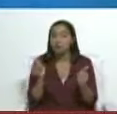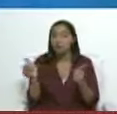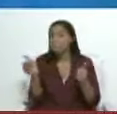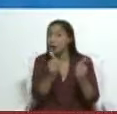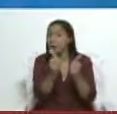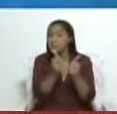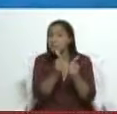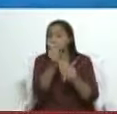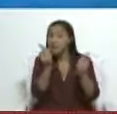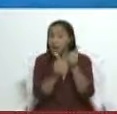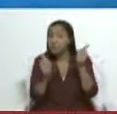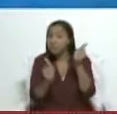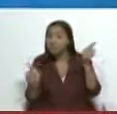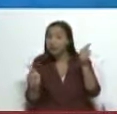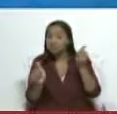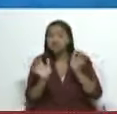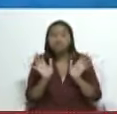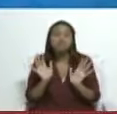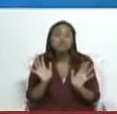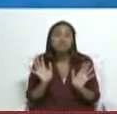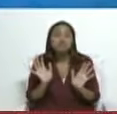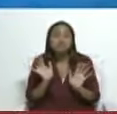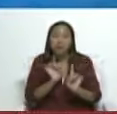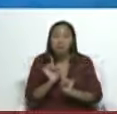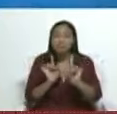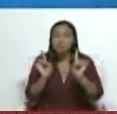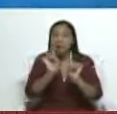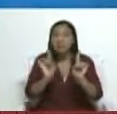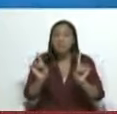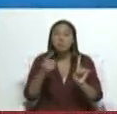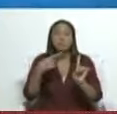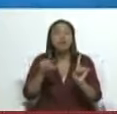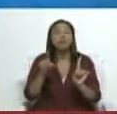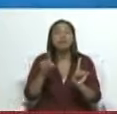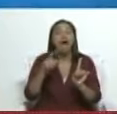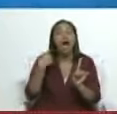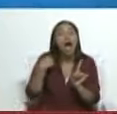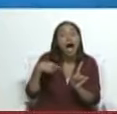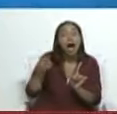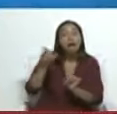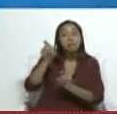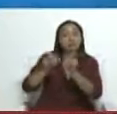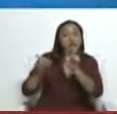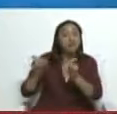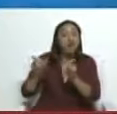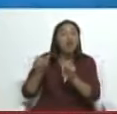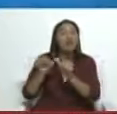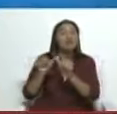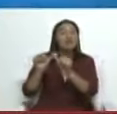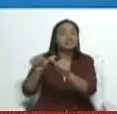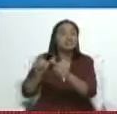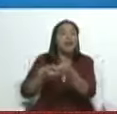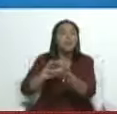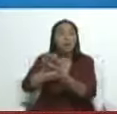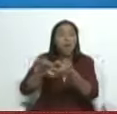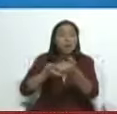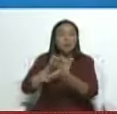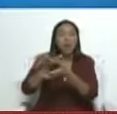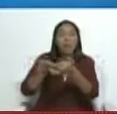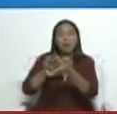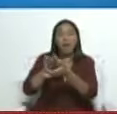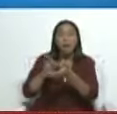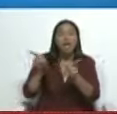aquí unos siguen en el conflicto y están en el toma y dame,